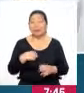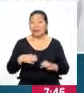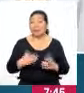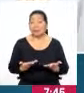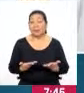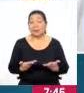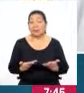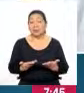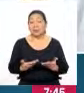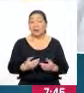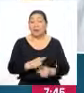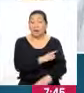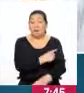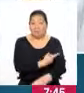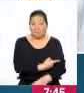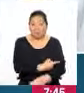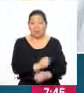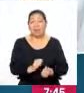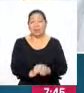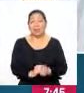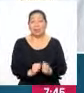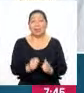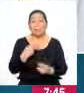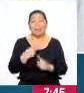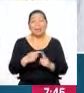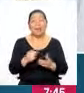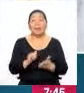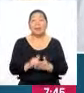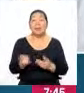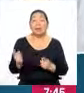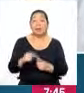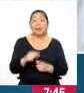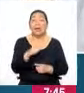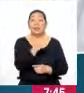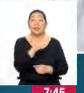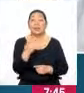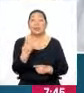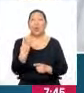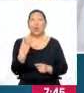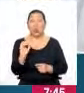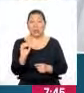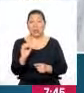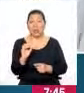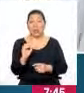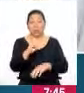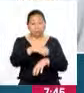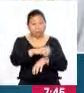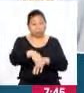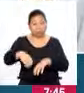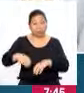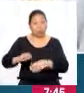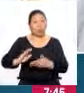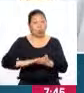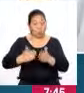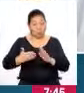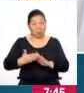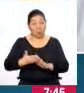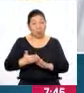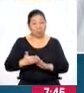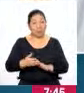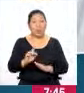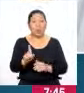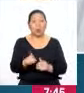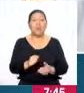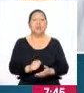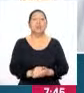simplemente es fortalecer ahorita a nuestras comunidades indígenas. Ya tenemos a la fecha 140 comunidades indígenas reconocidas con sus comités de vigilancia